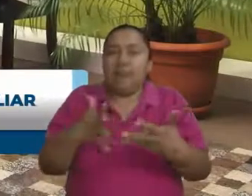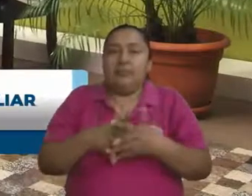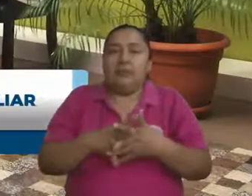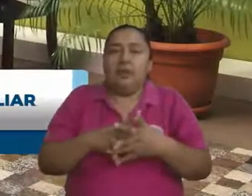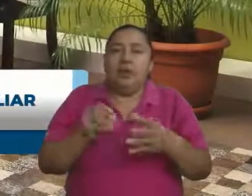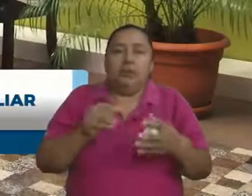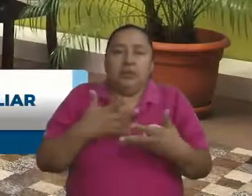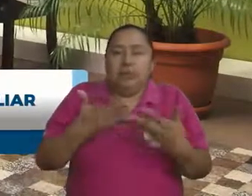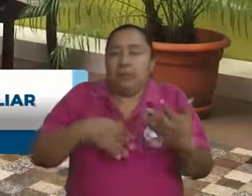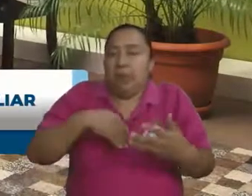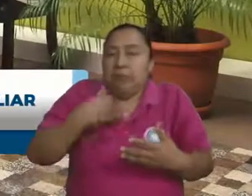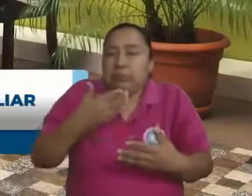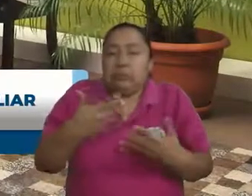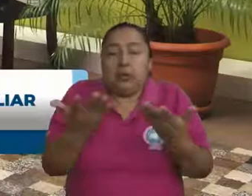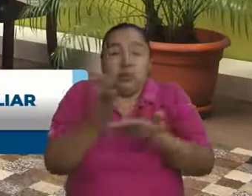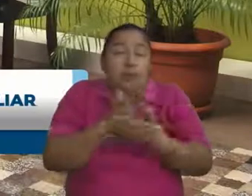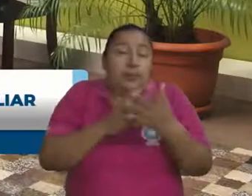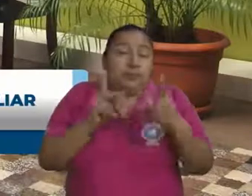hasta es. De vomitar.